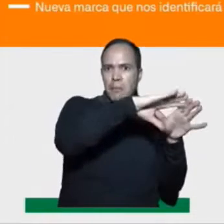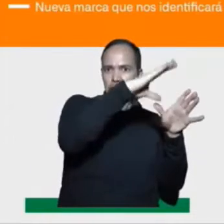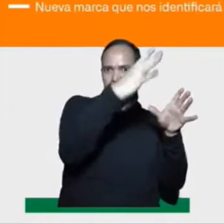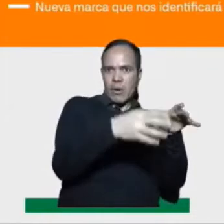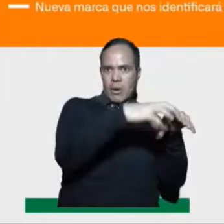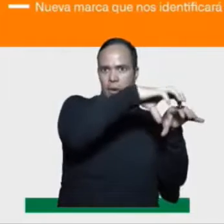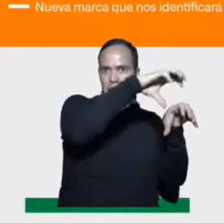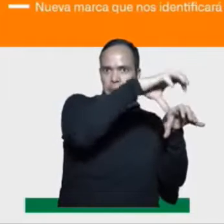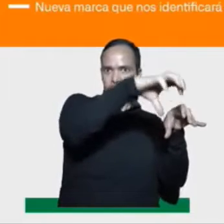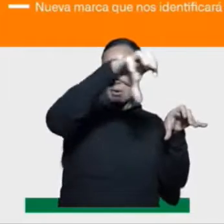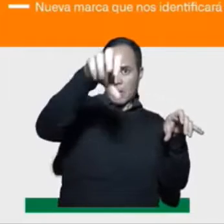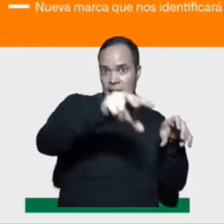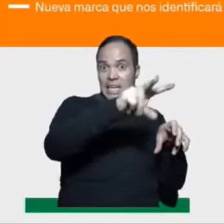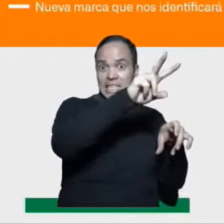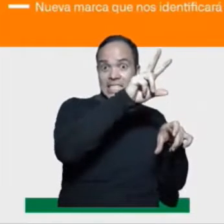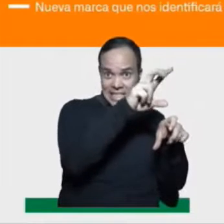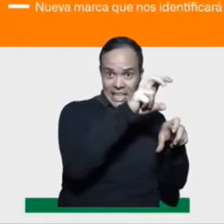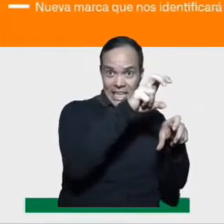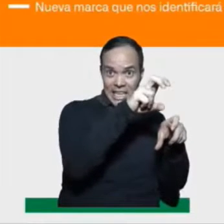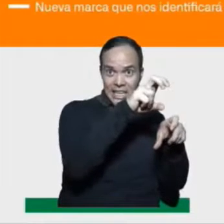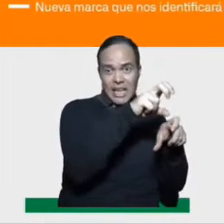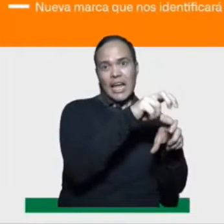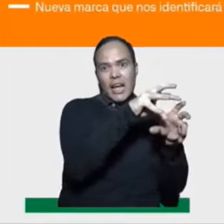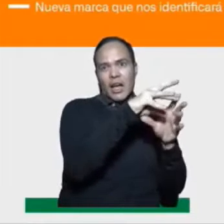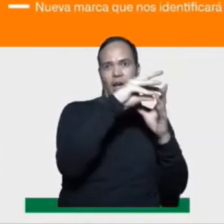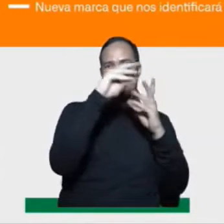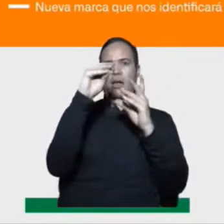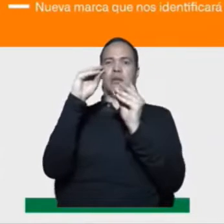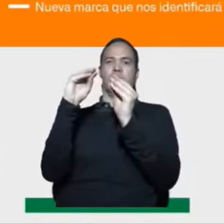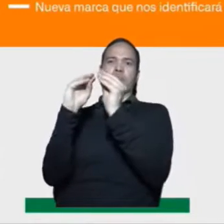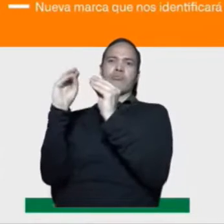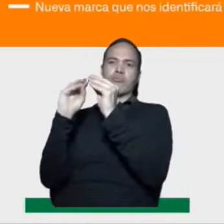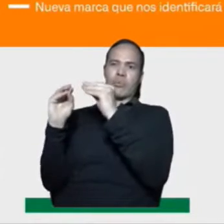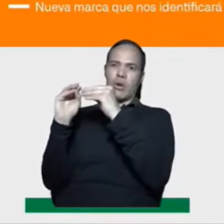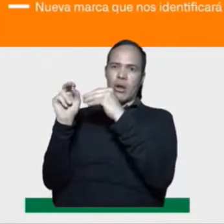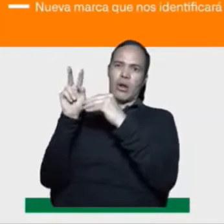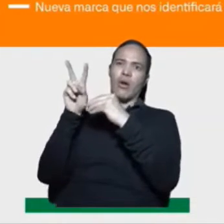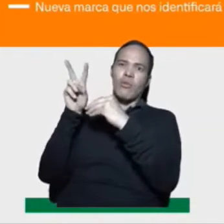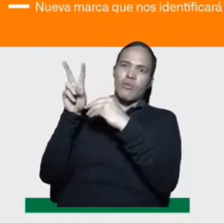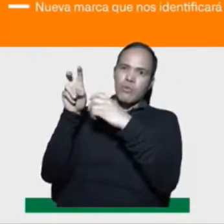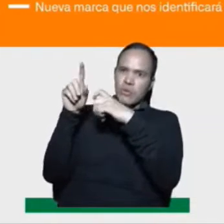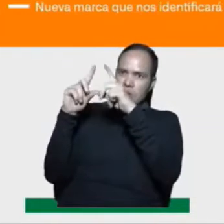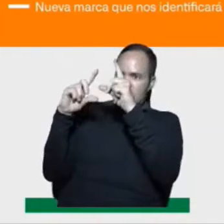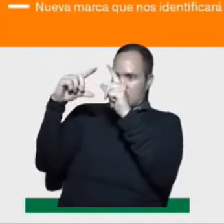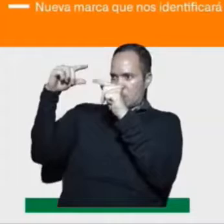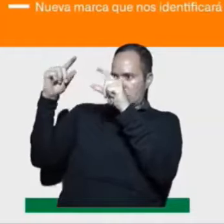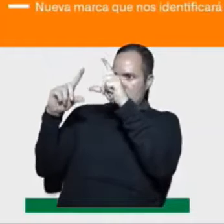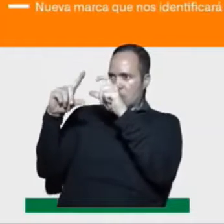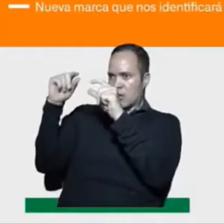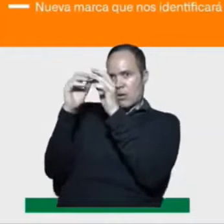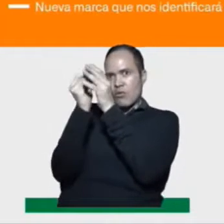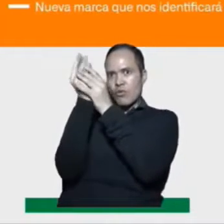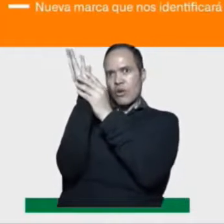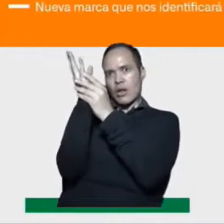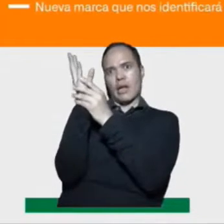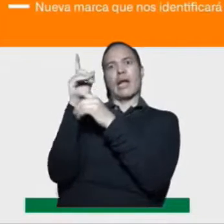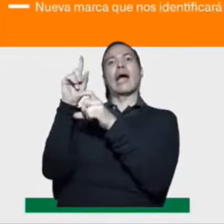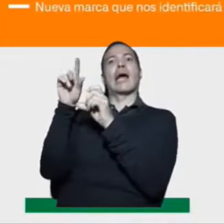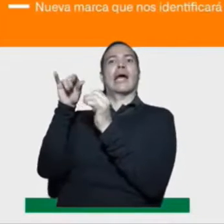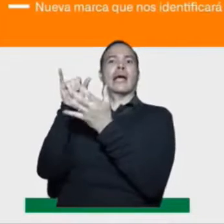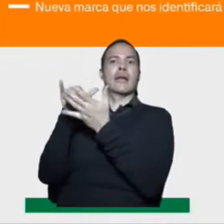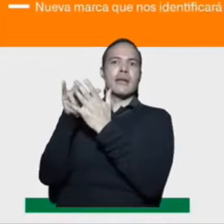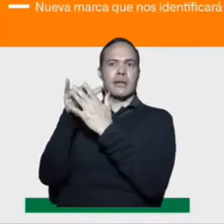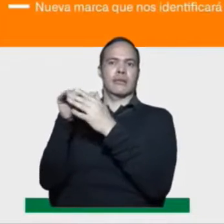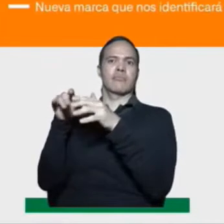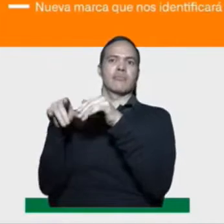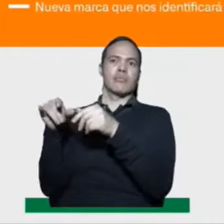acuerdo municipal, tendrá una duración de 10 años con posibilidad de renovarlo y que además nos permite generar mayor promoción en